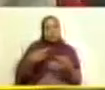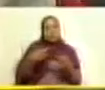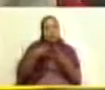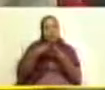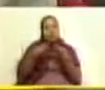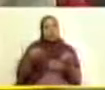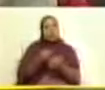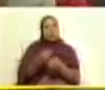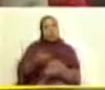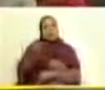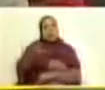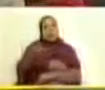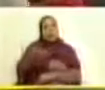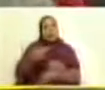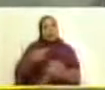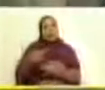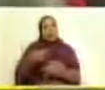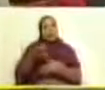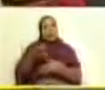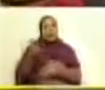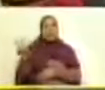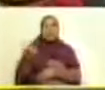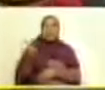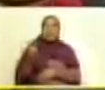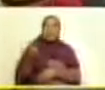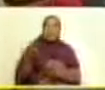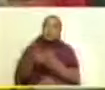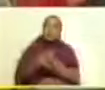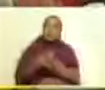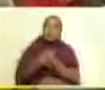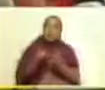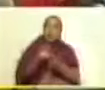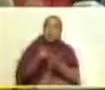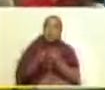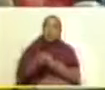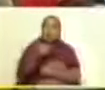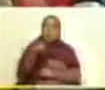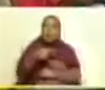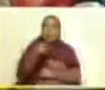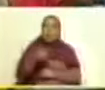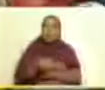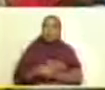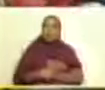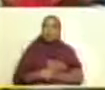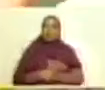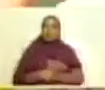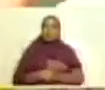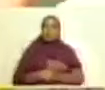todo. Y Venezuela es el campeón en geopolítica.